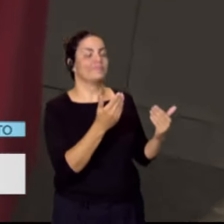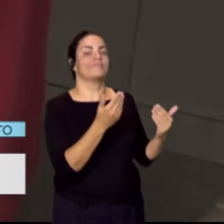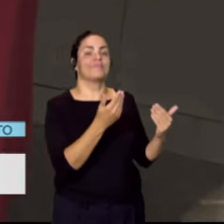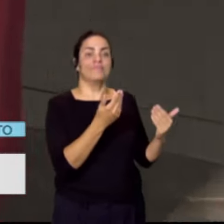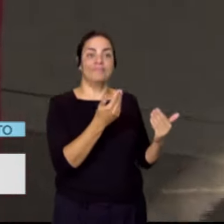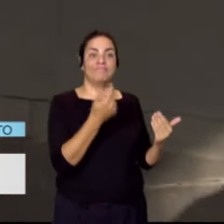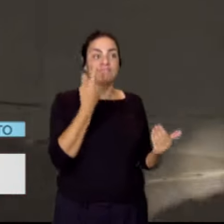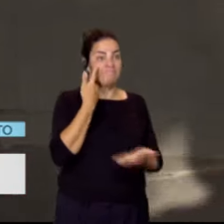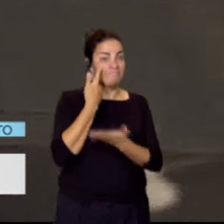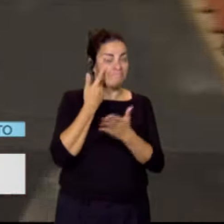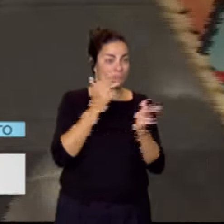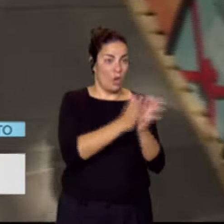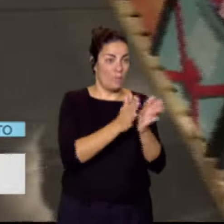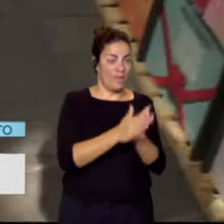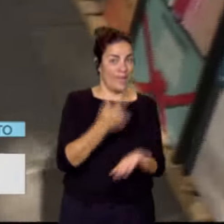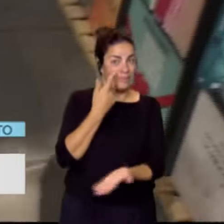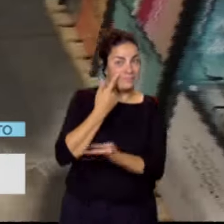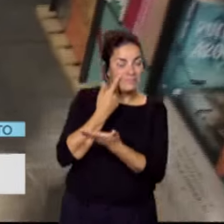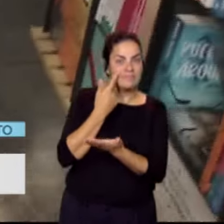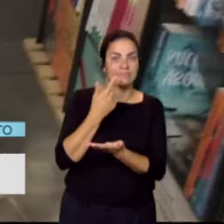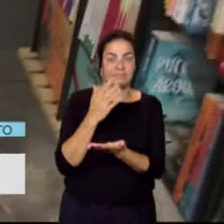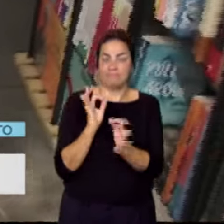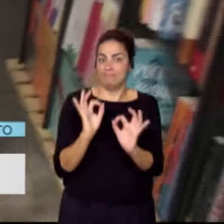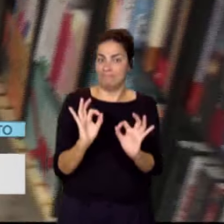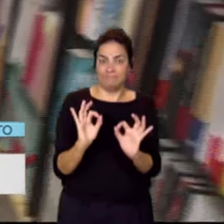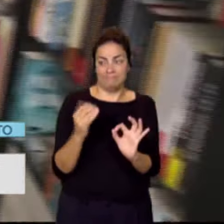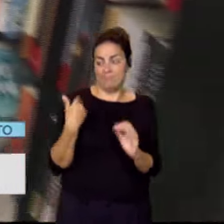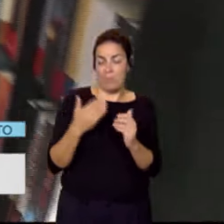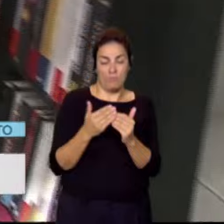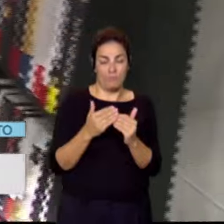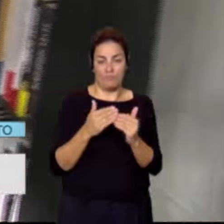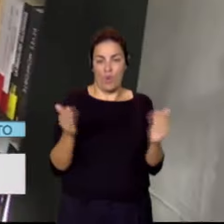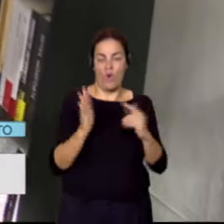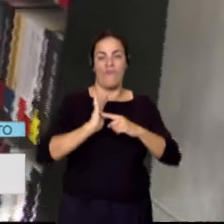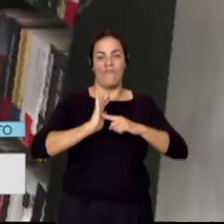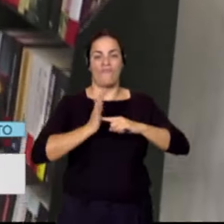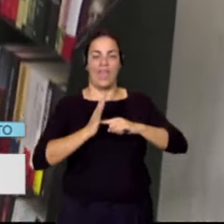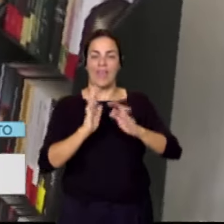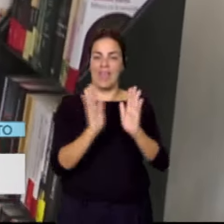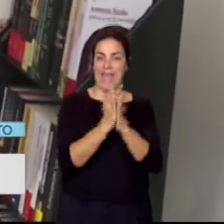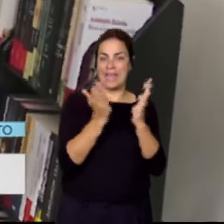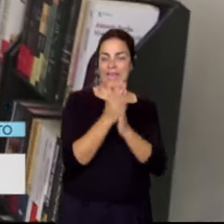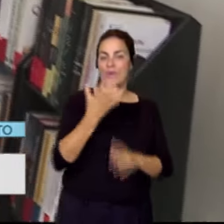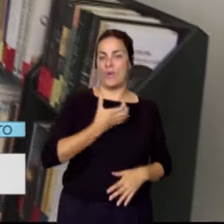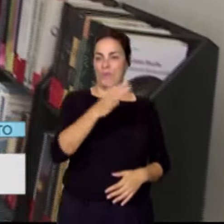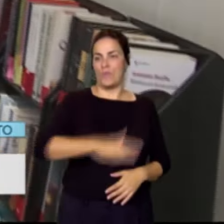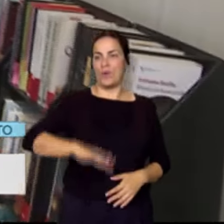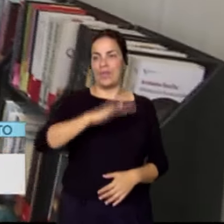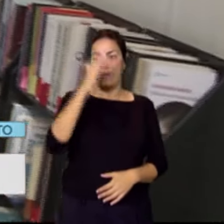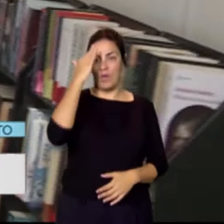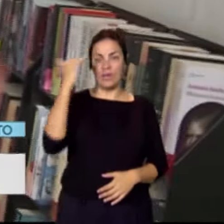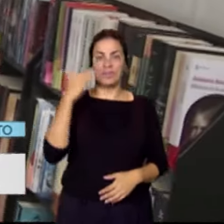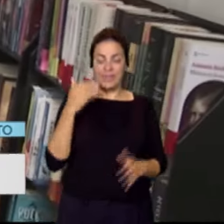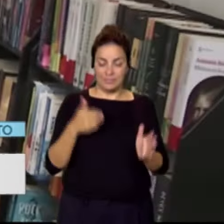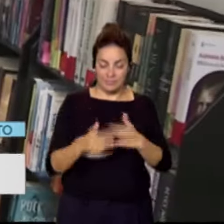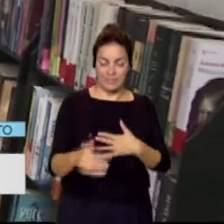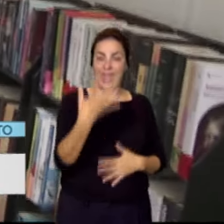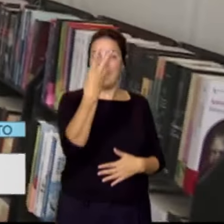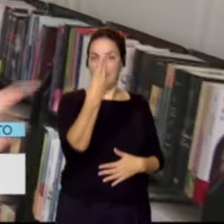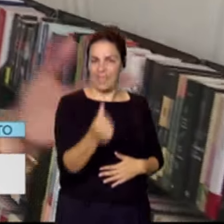Antonio Aquí acaba de empezar esta feria del libro del municipio de telde por delante 5 días hasta el